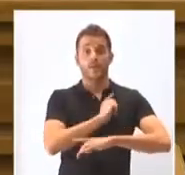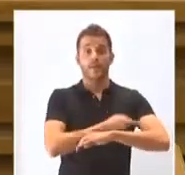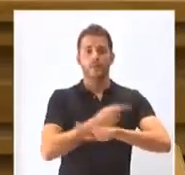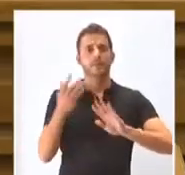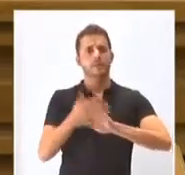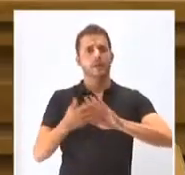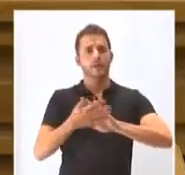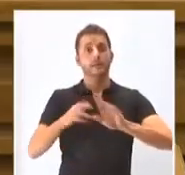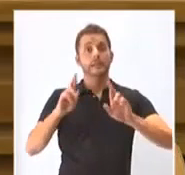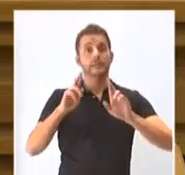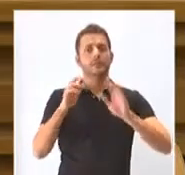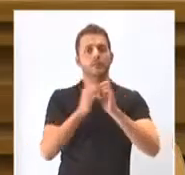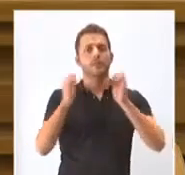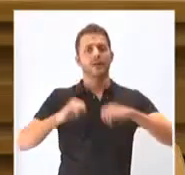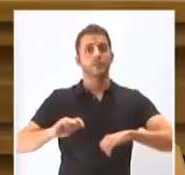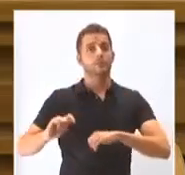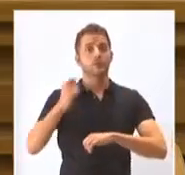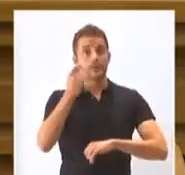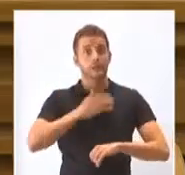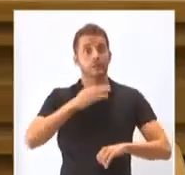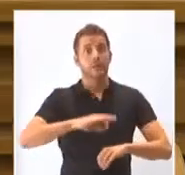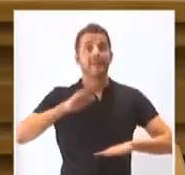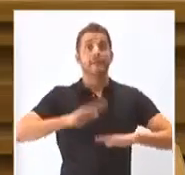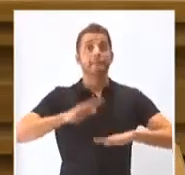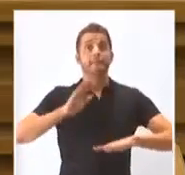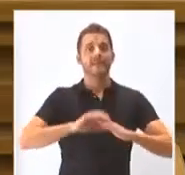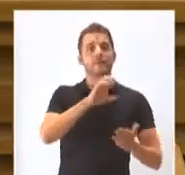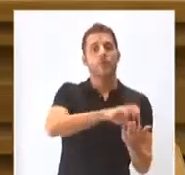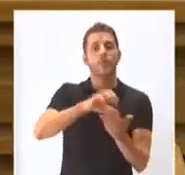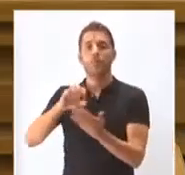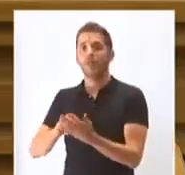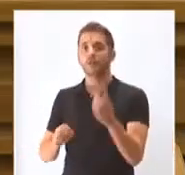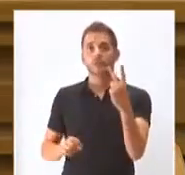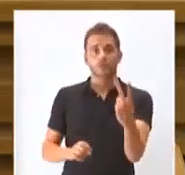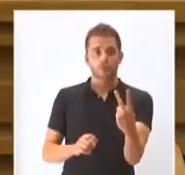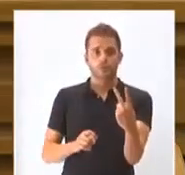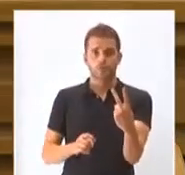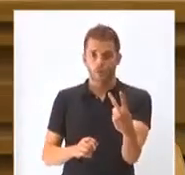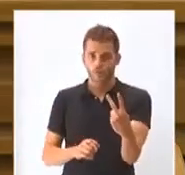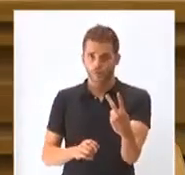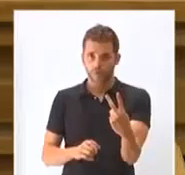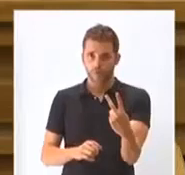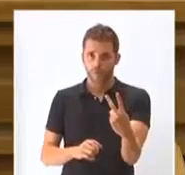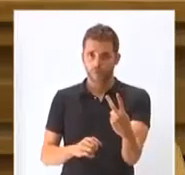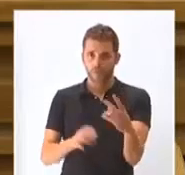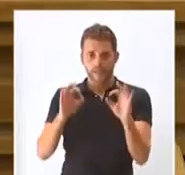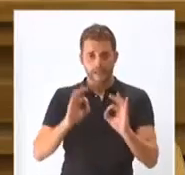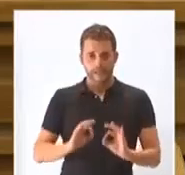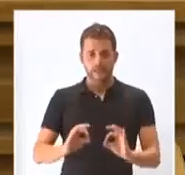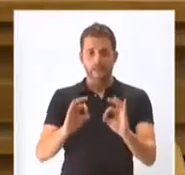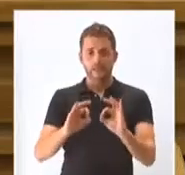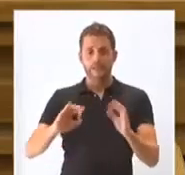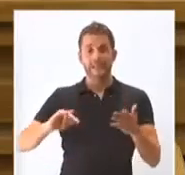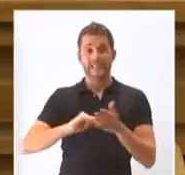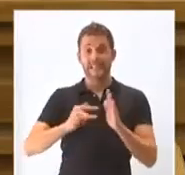y espero que podamos llegar a acuerdos al menos para dos centros singulares de especialización de tecnificación